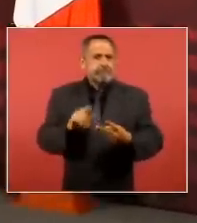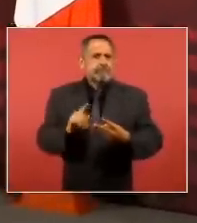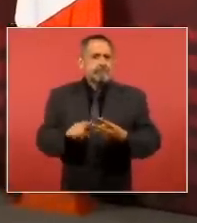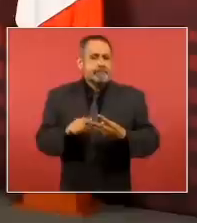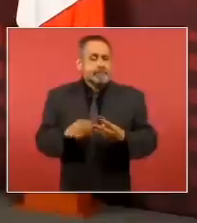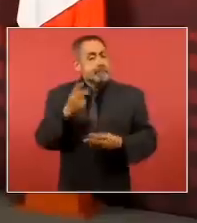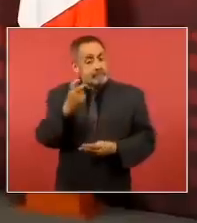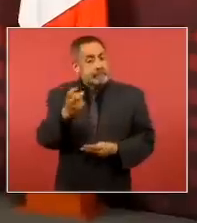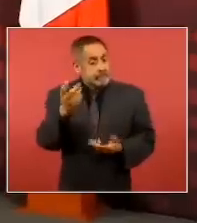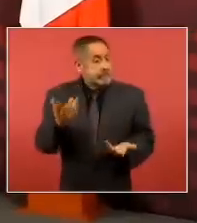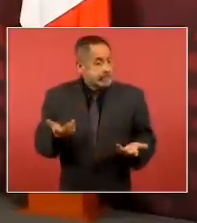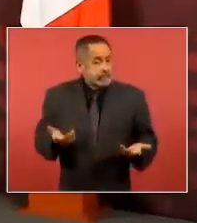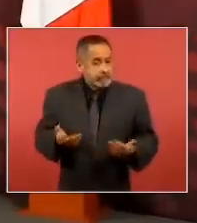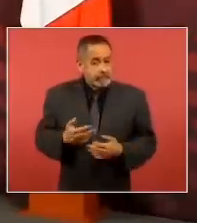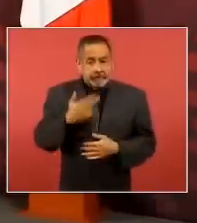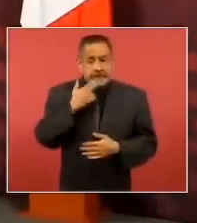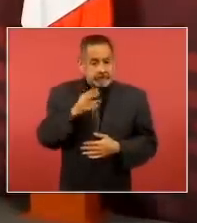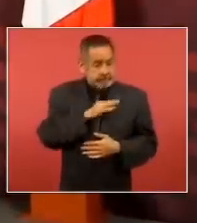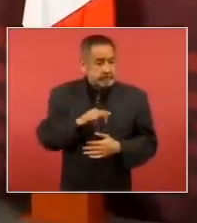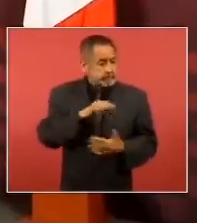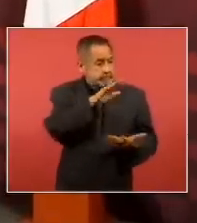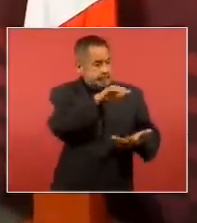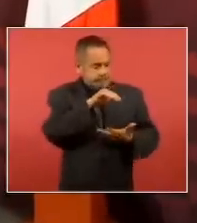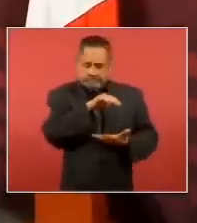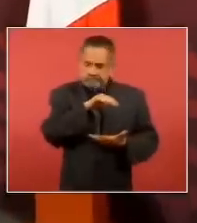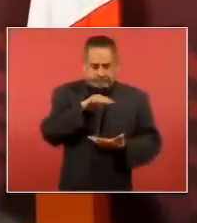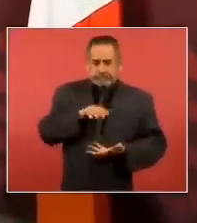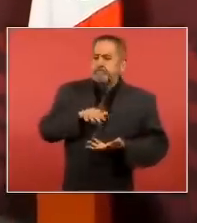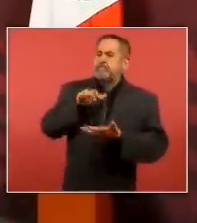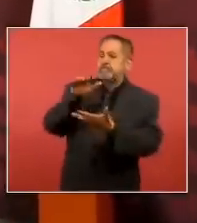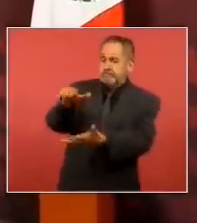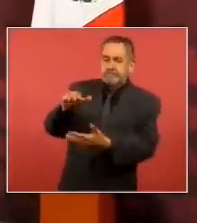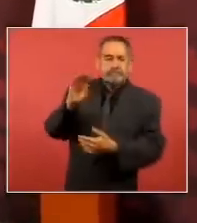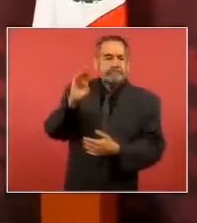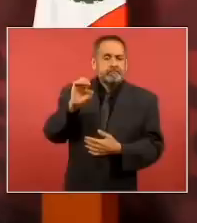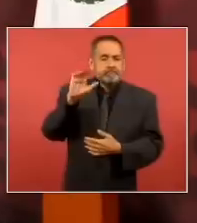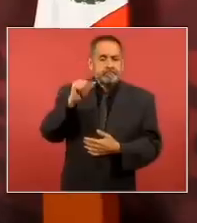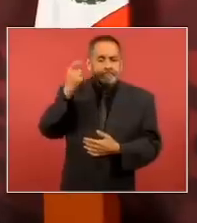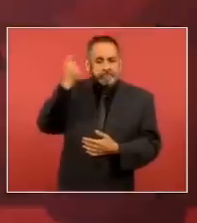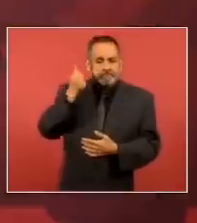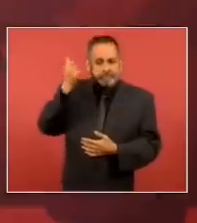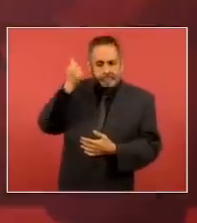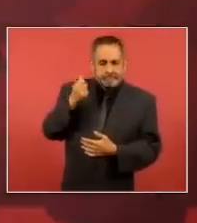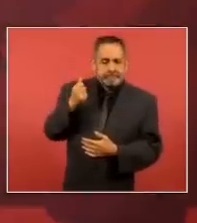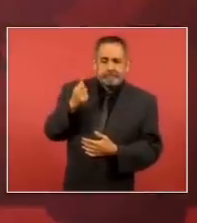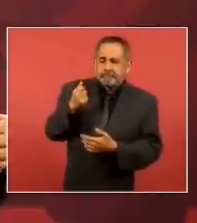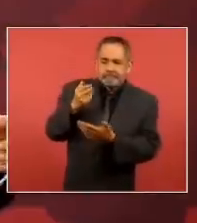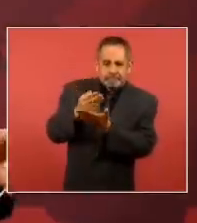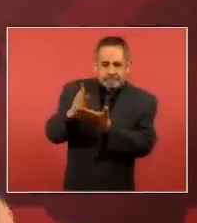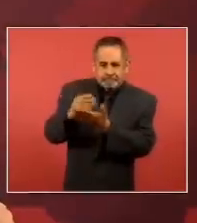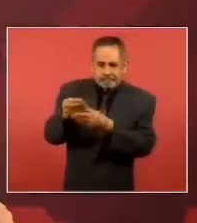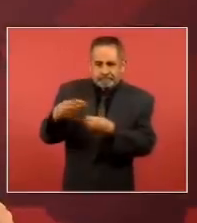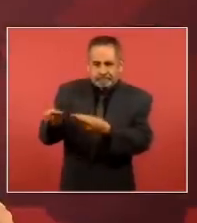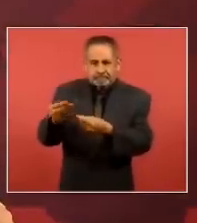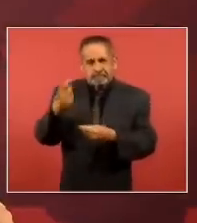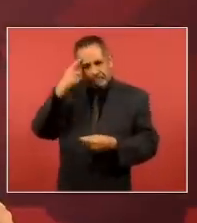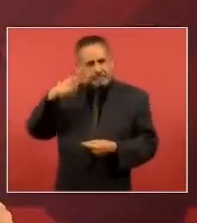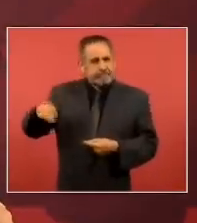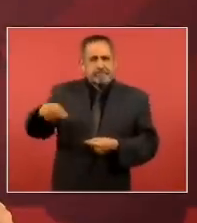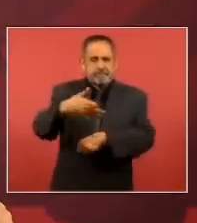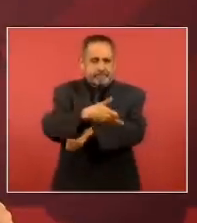es lo que nos permite entregar las becas a estudiantes de familias pobres